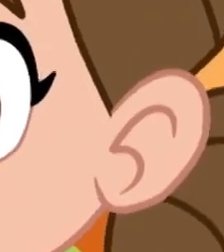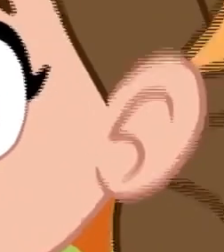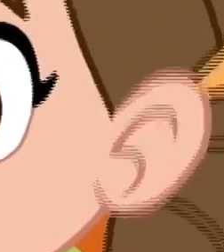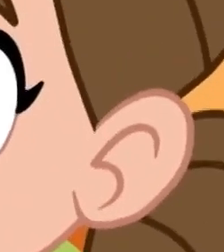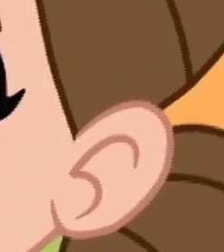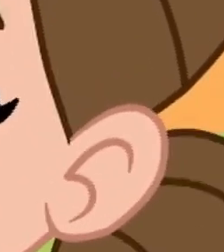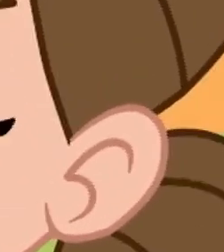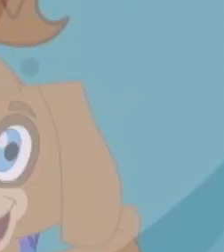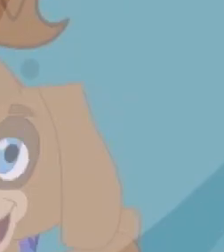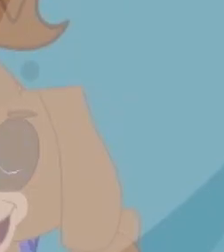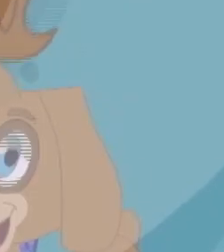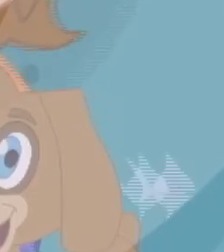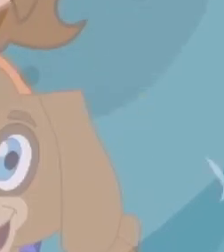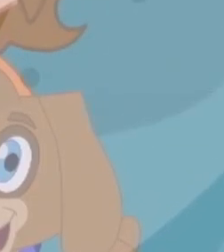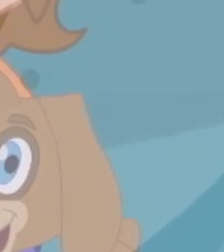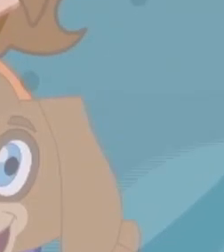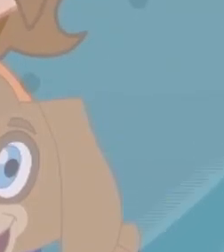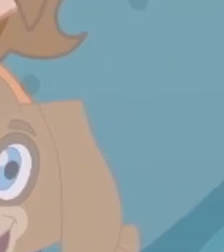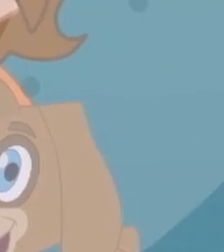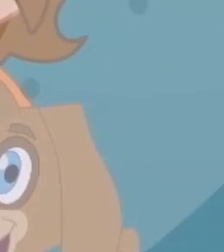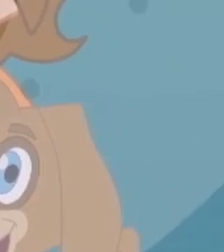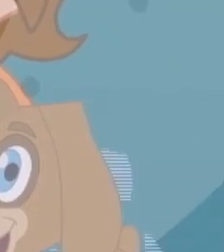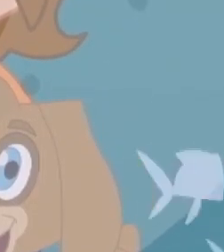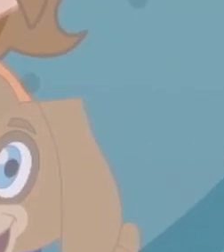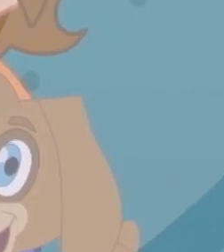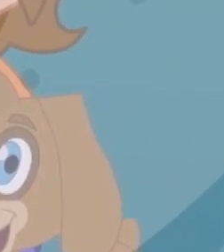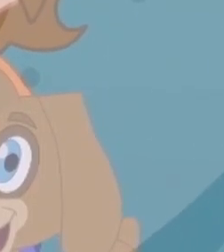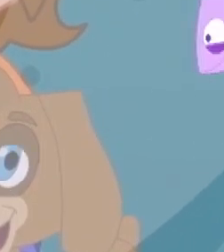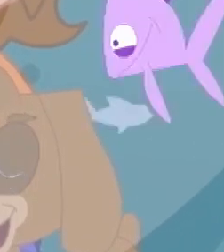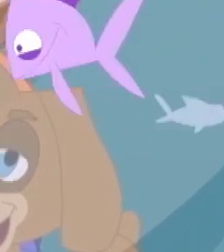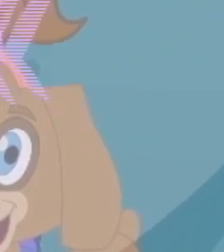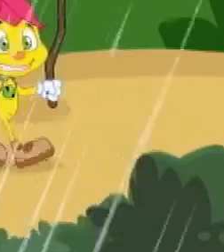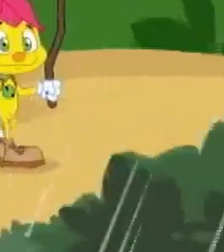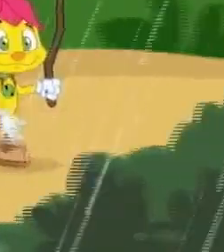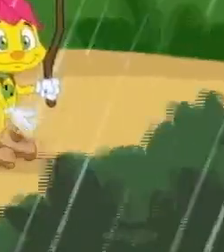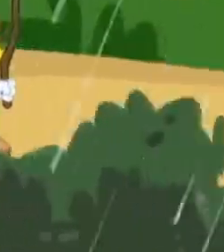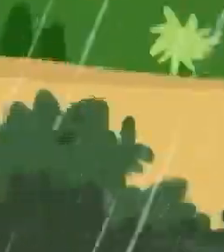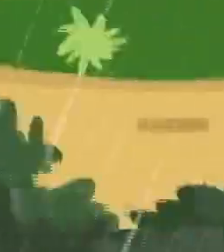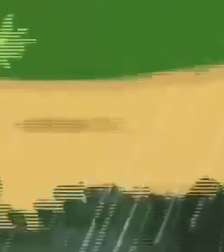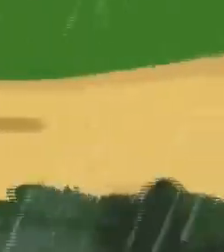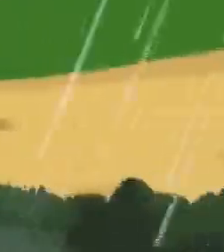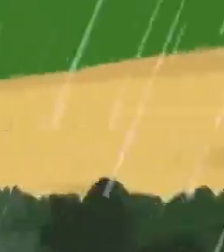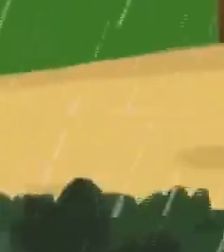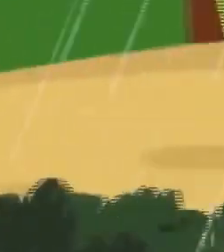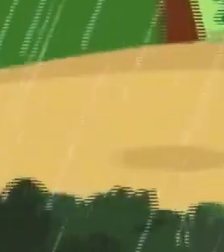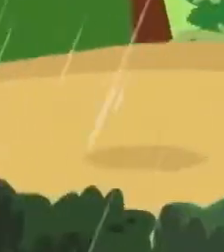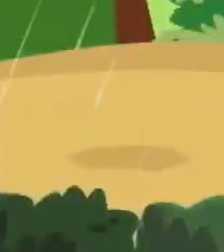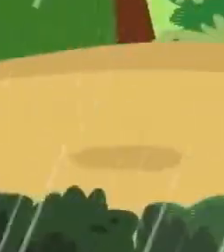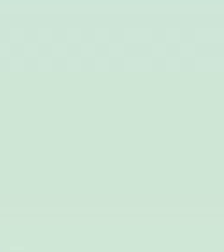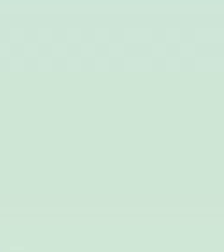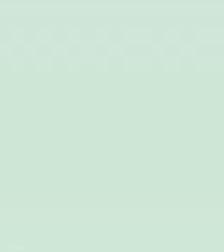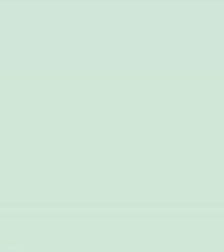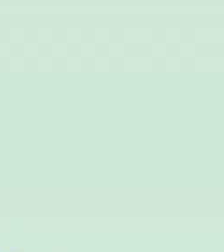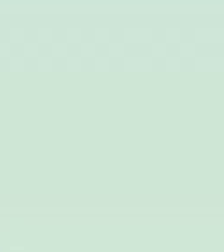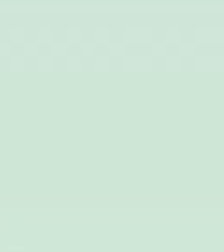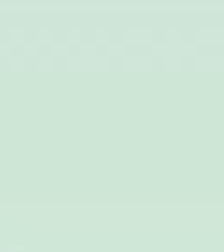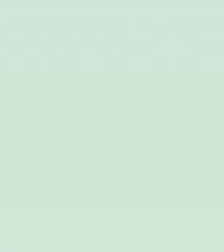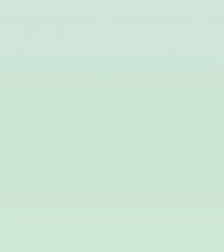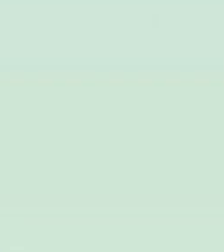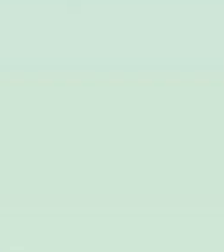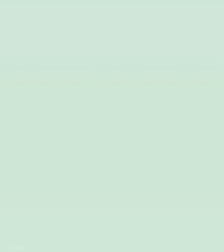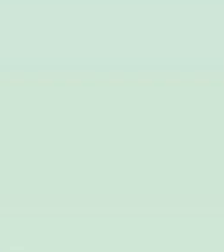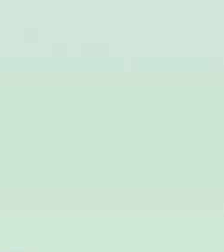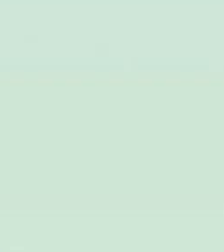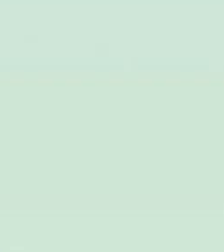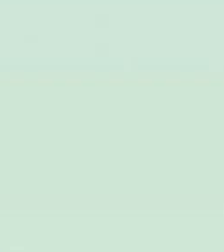con nosotros al bosque? Soy Tricolín, ella es Tricolina, mi hermana mayor. Lo único que no sé es cómo vamos a